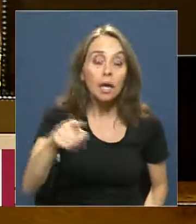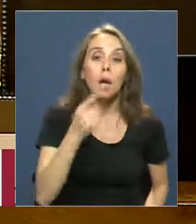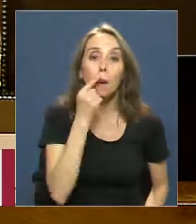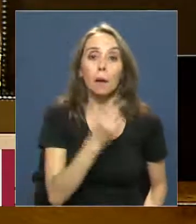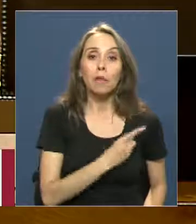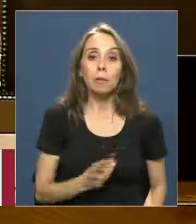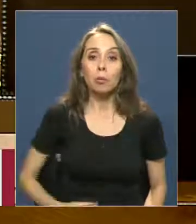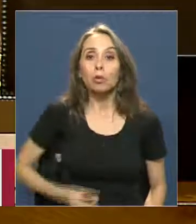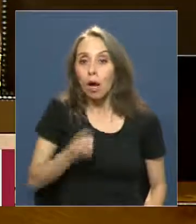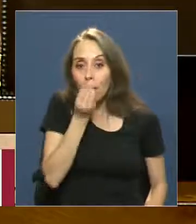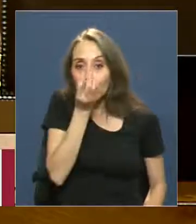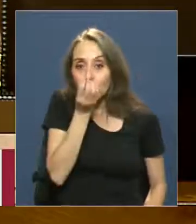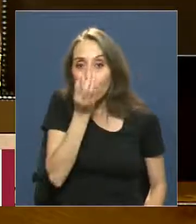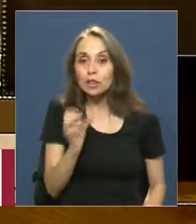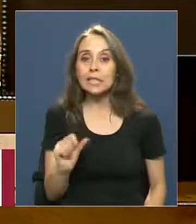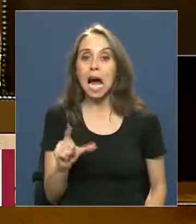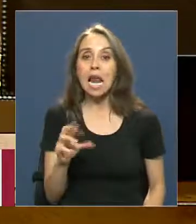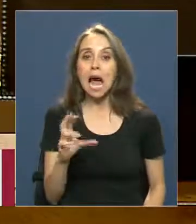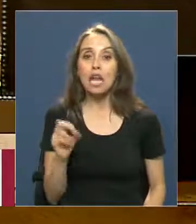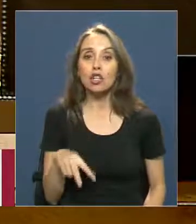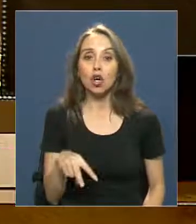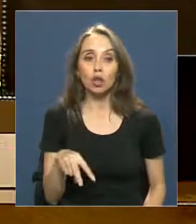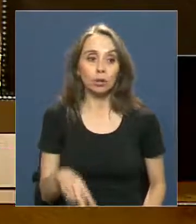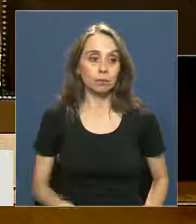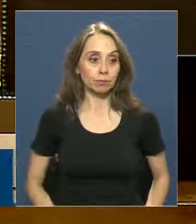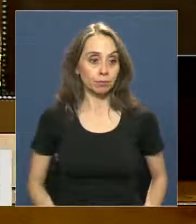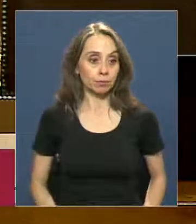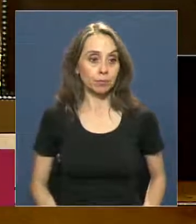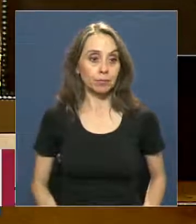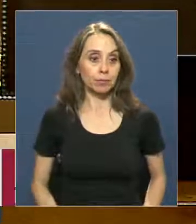Florcita Alarcón. Tiene usted la palabra entonces.